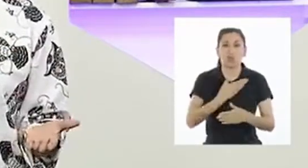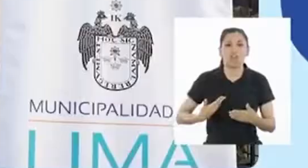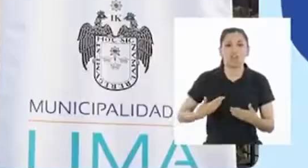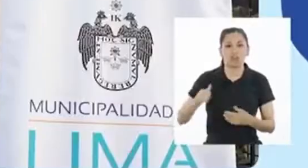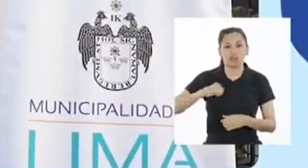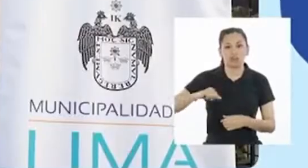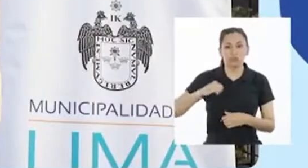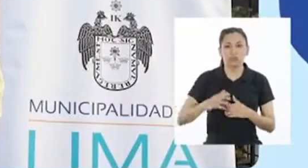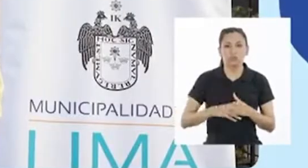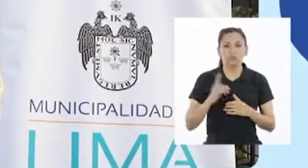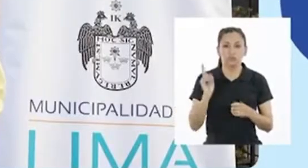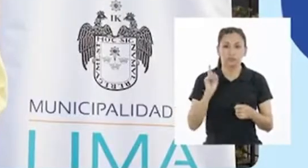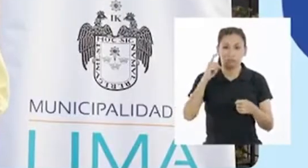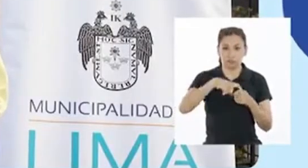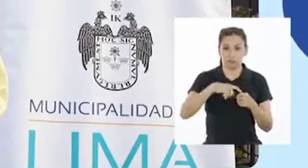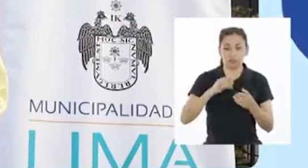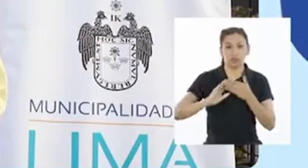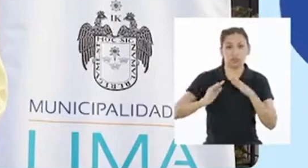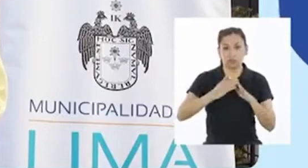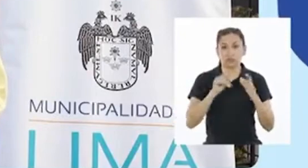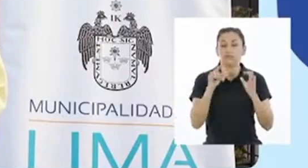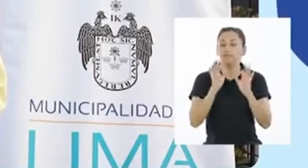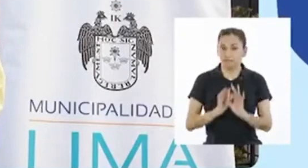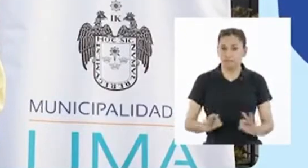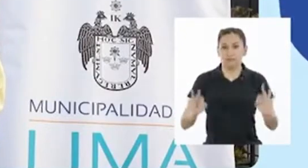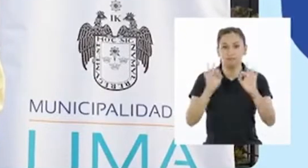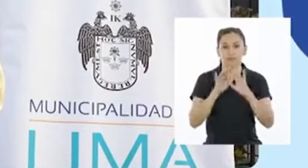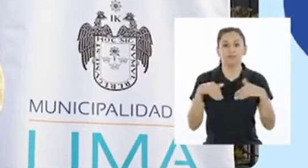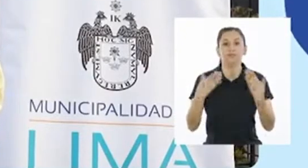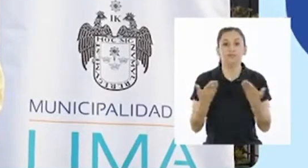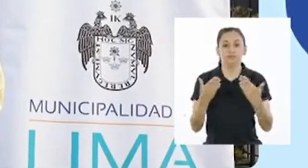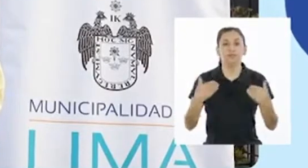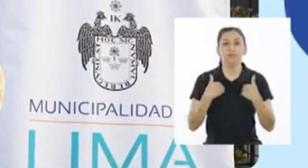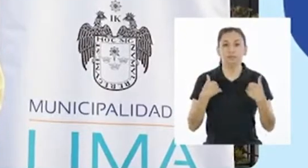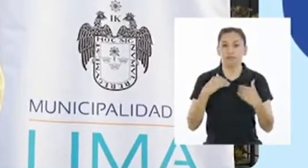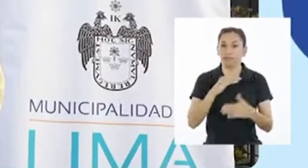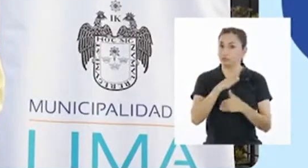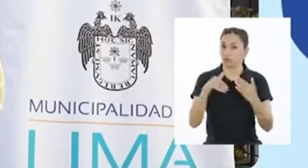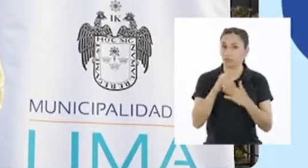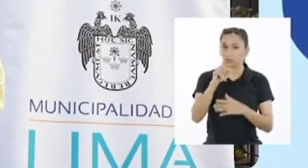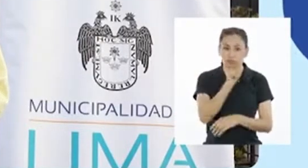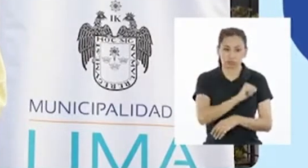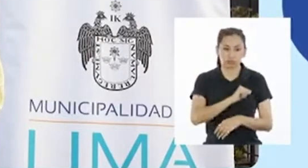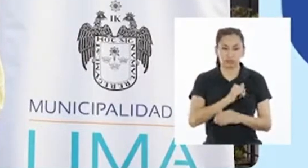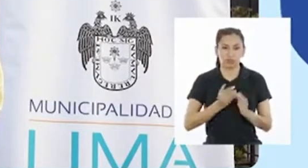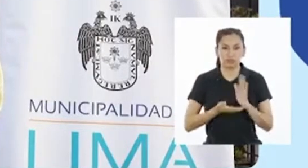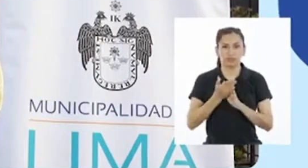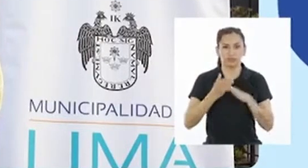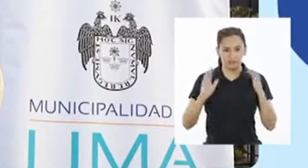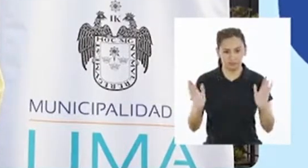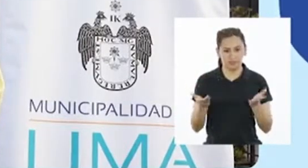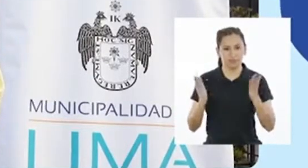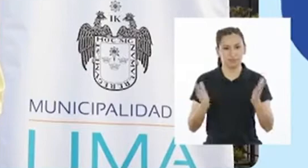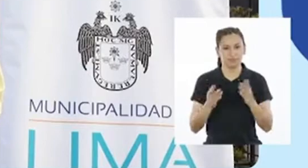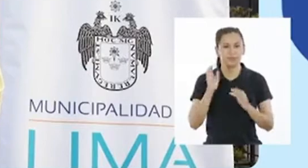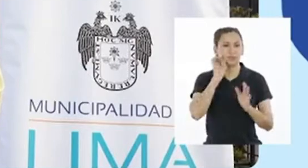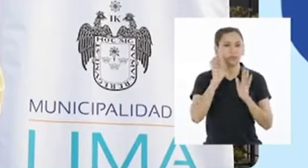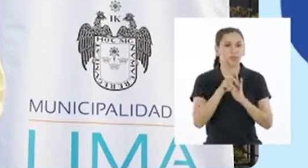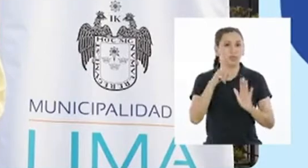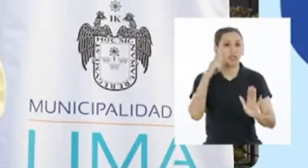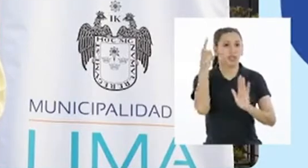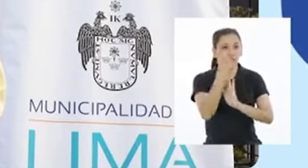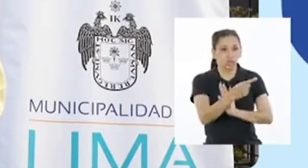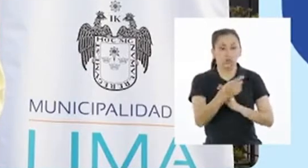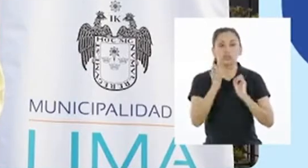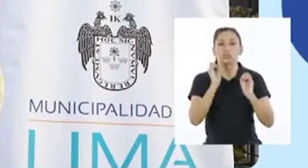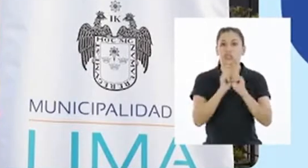local? La participación de la comunidad es muy importante. Por eso debemos de tener todos una actitud más proactiva. Por ejemplo, denunciando